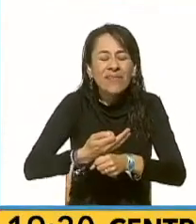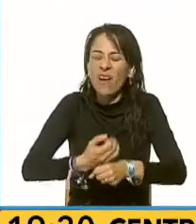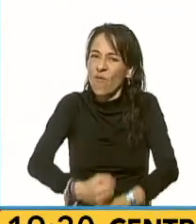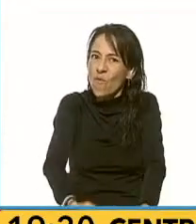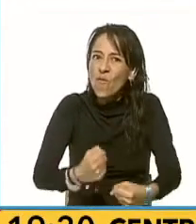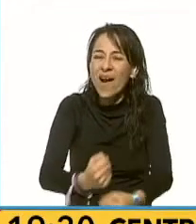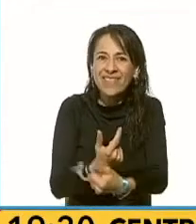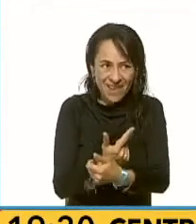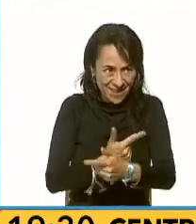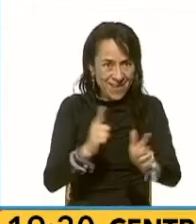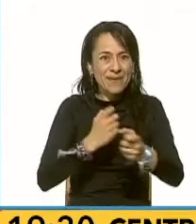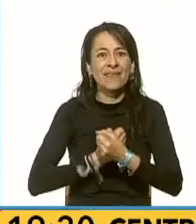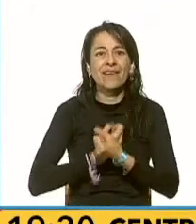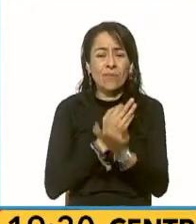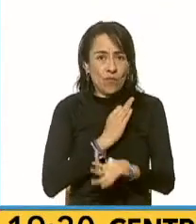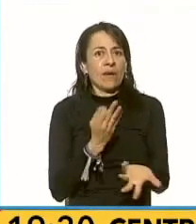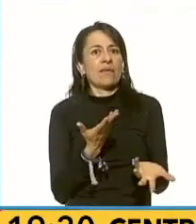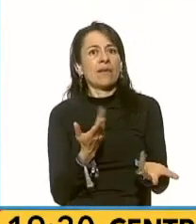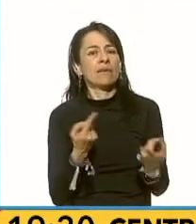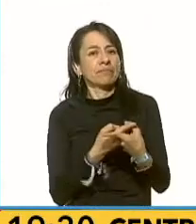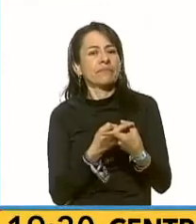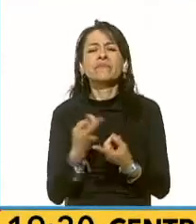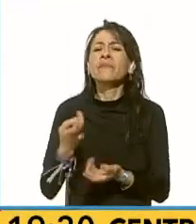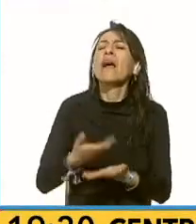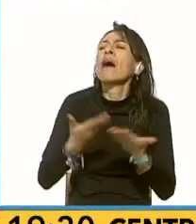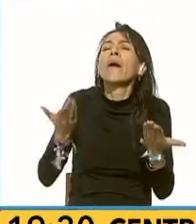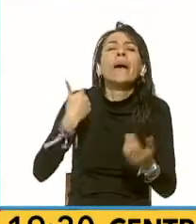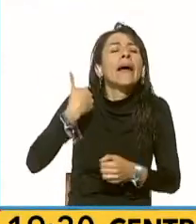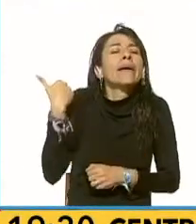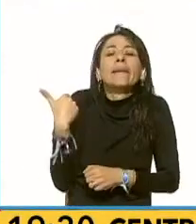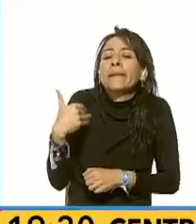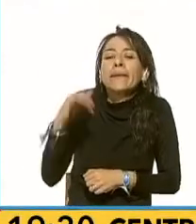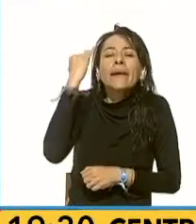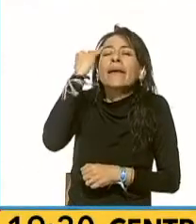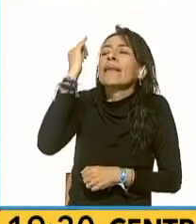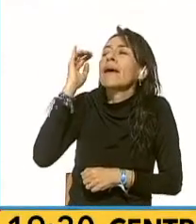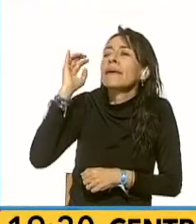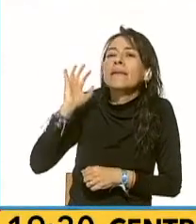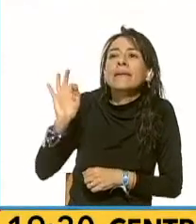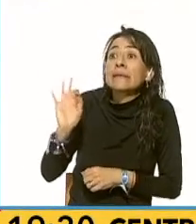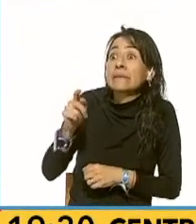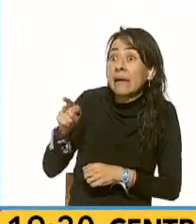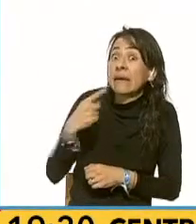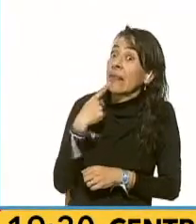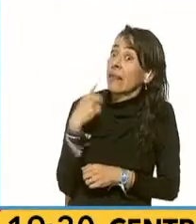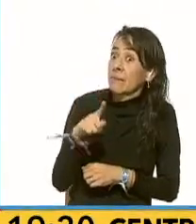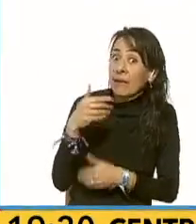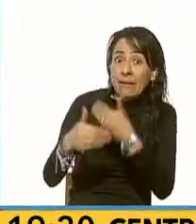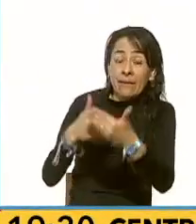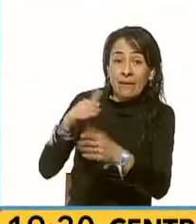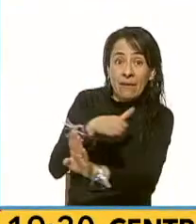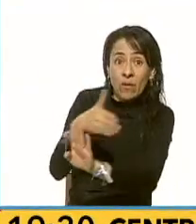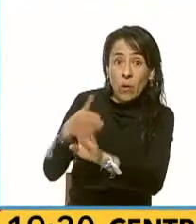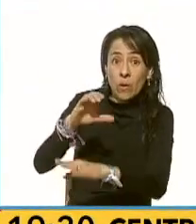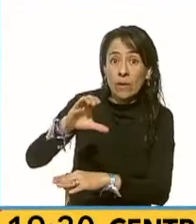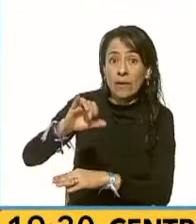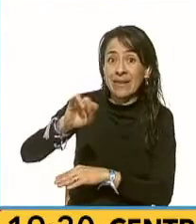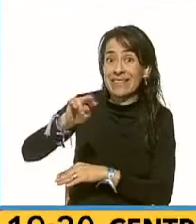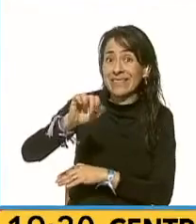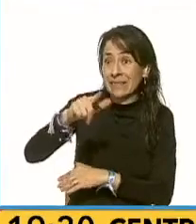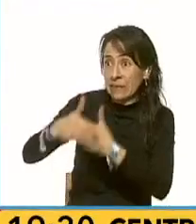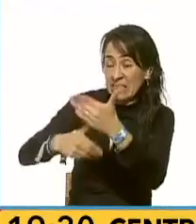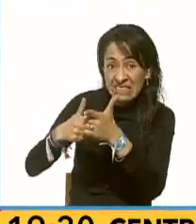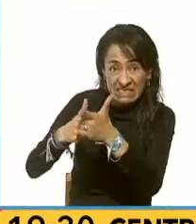que pagar ustedes a manera de reparación del daño si es que prosperara esta demanda civil? ¿Cuáles son los daños